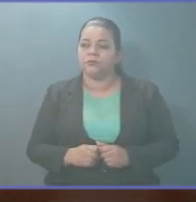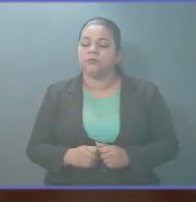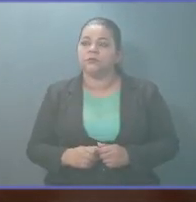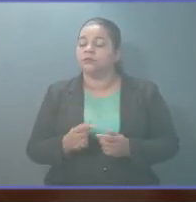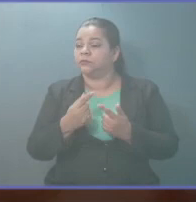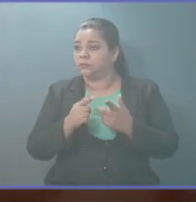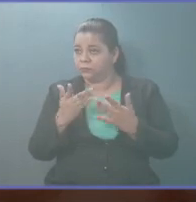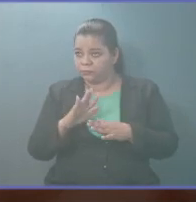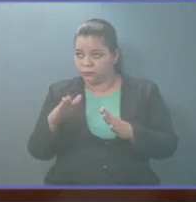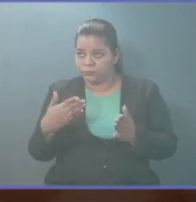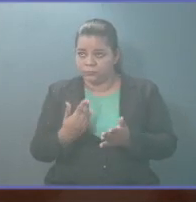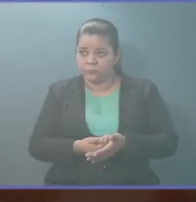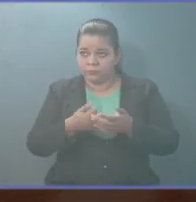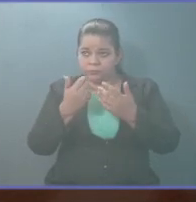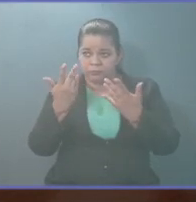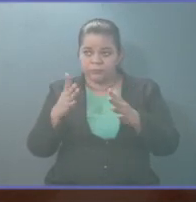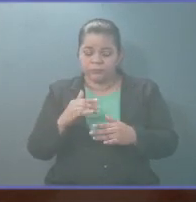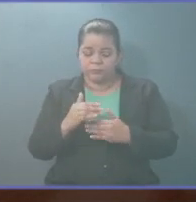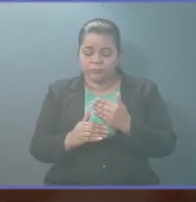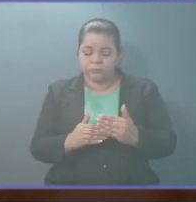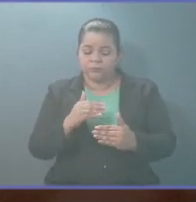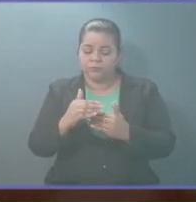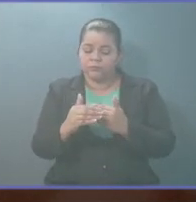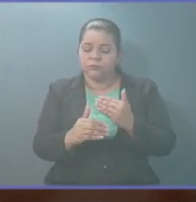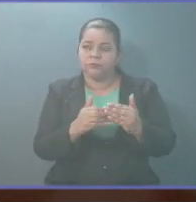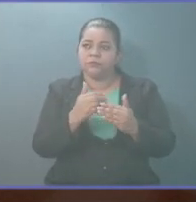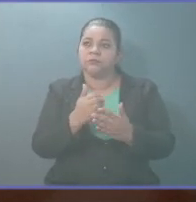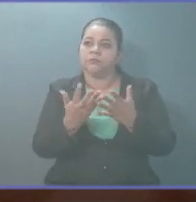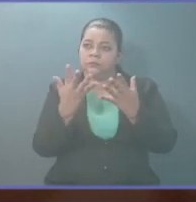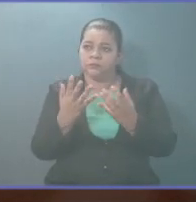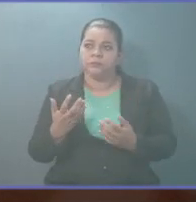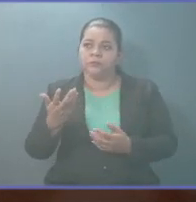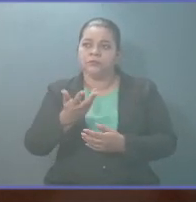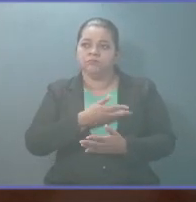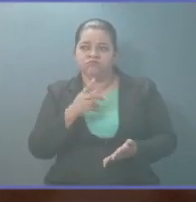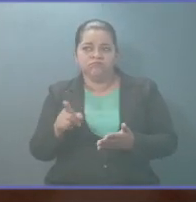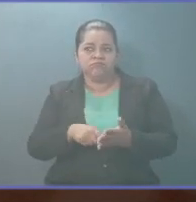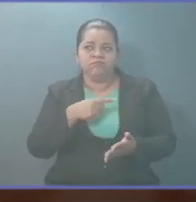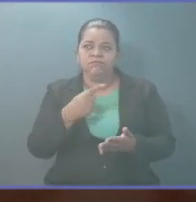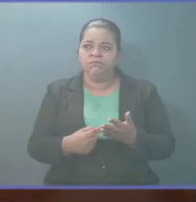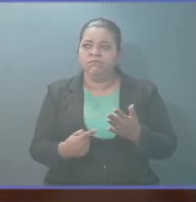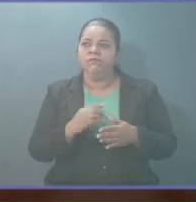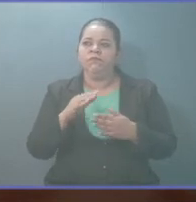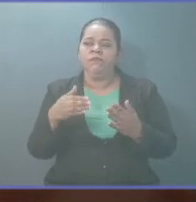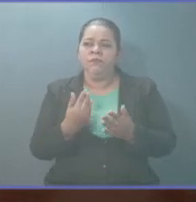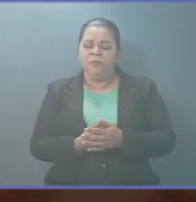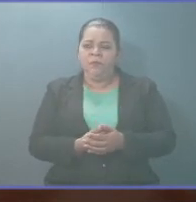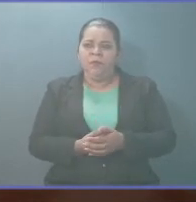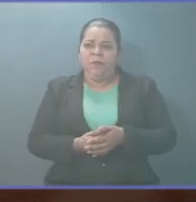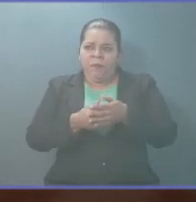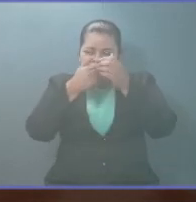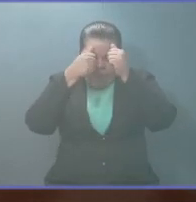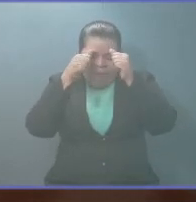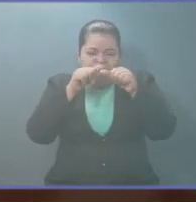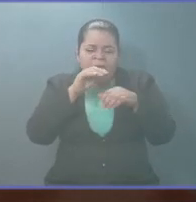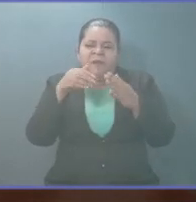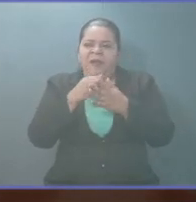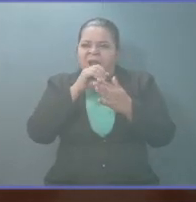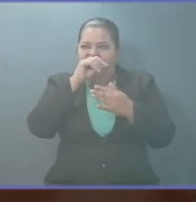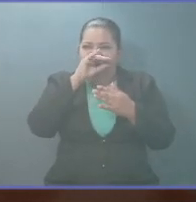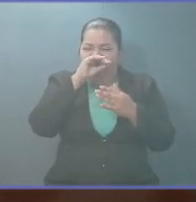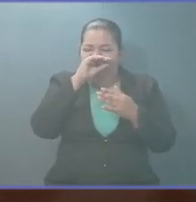es la diferencia entre resolución y sentencia. Resolución solo es un acto